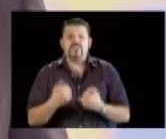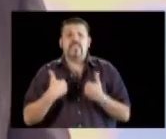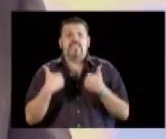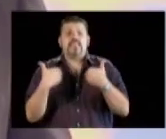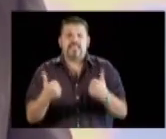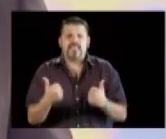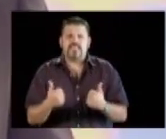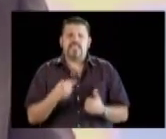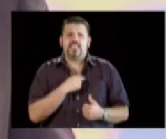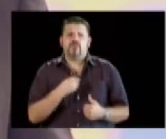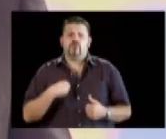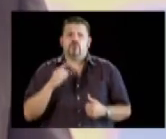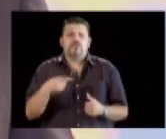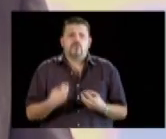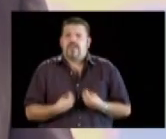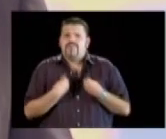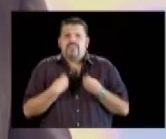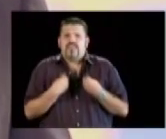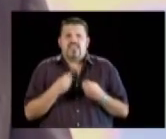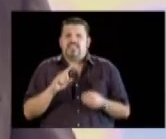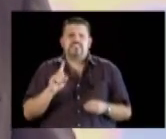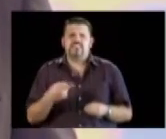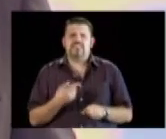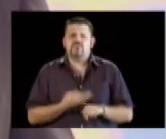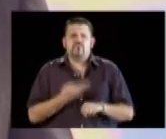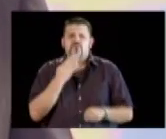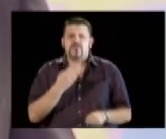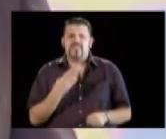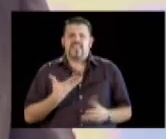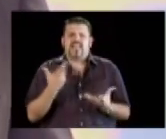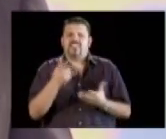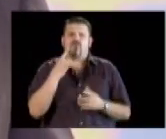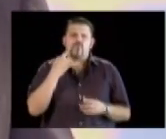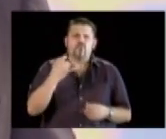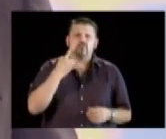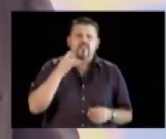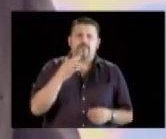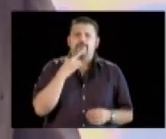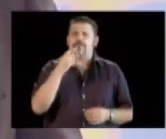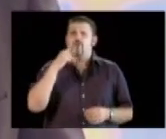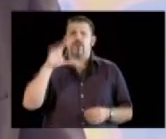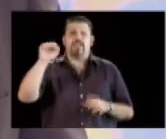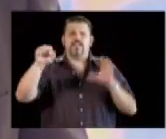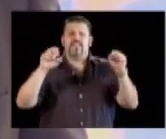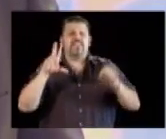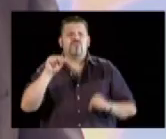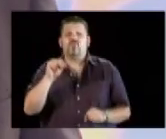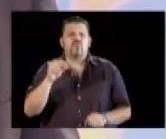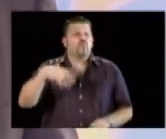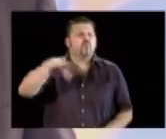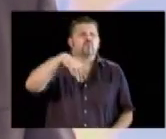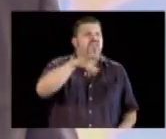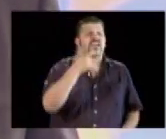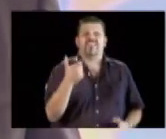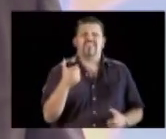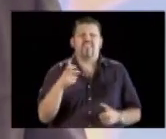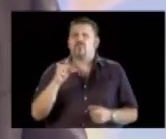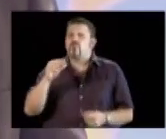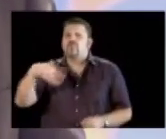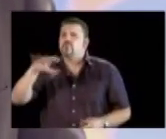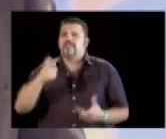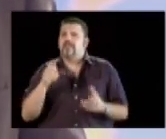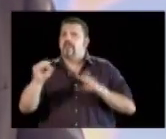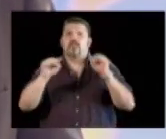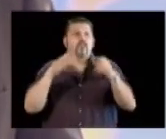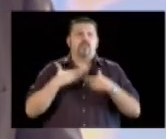que el éxito en la vida es hacer y disfrutar sus talentos y no buscar el dinero, no perseguir el dinero.